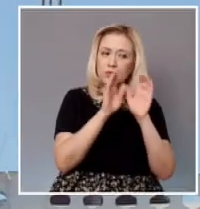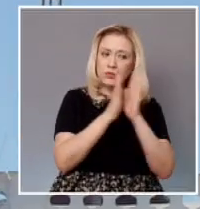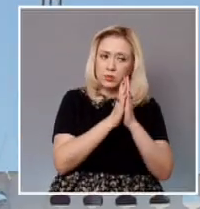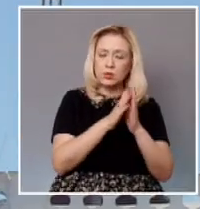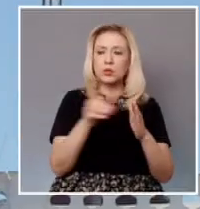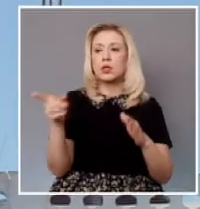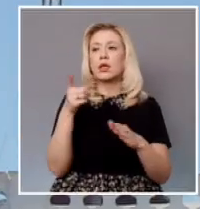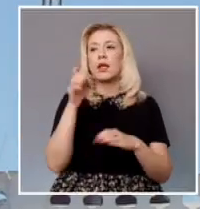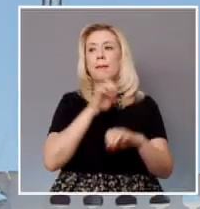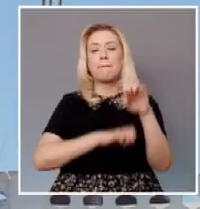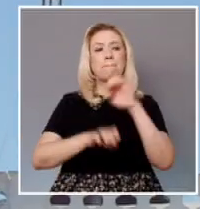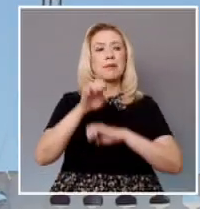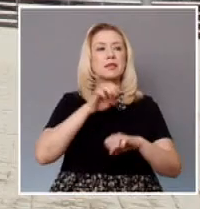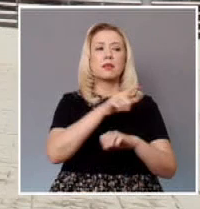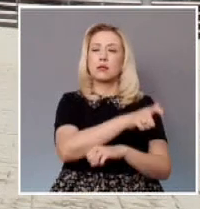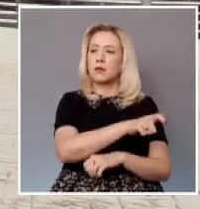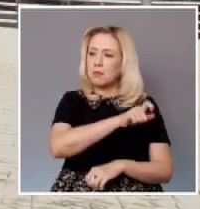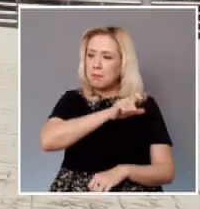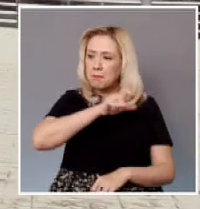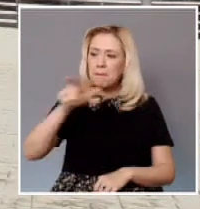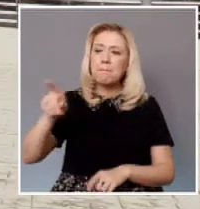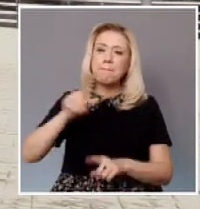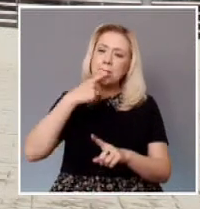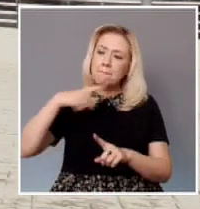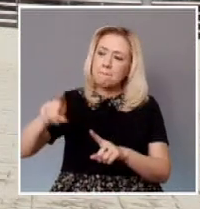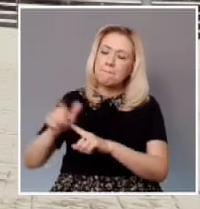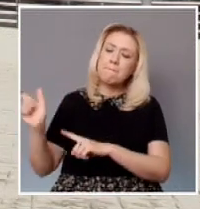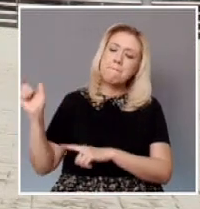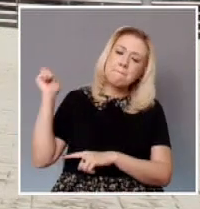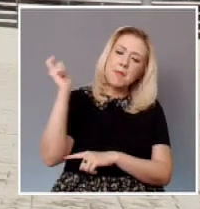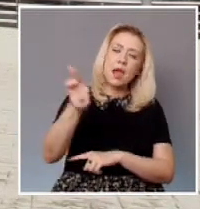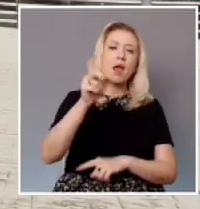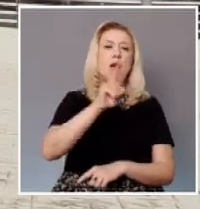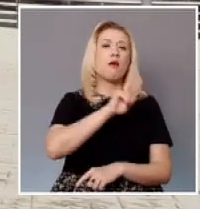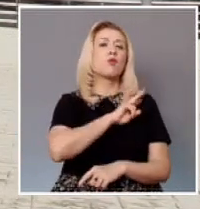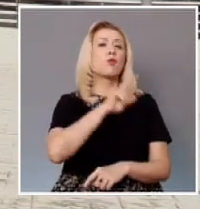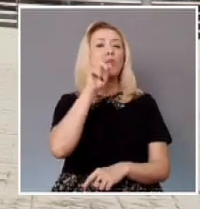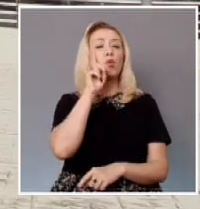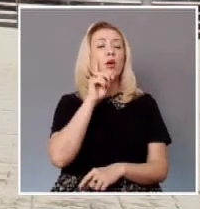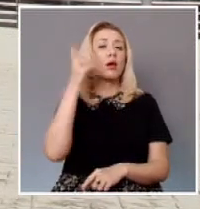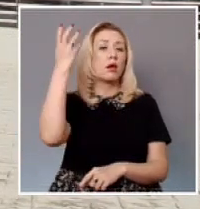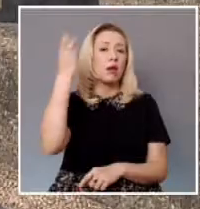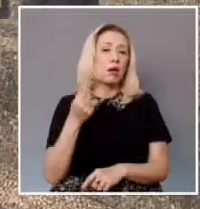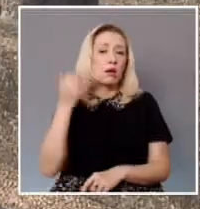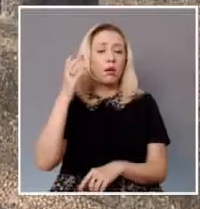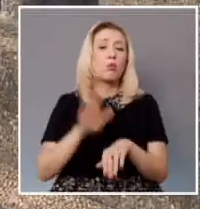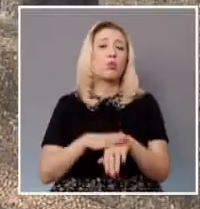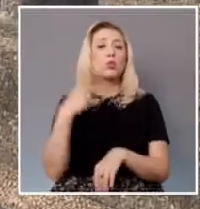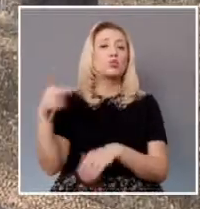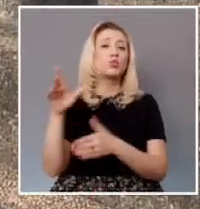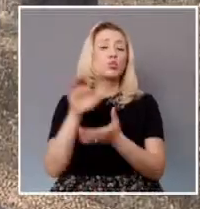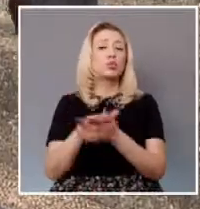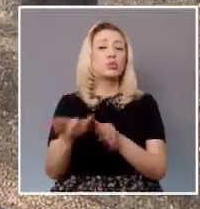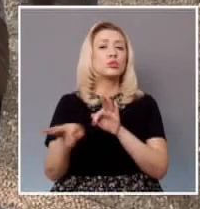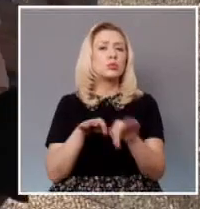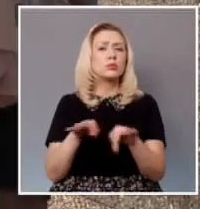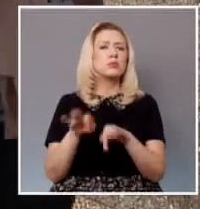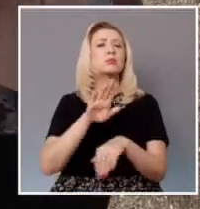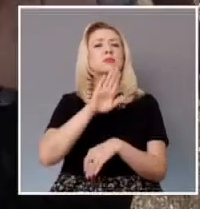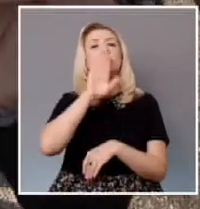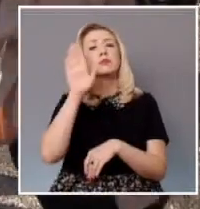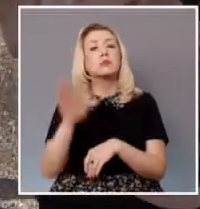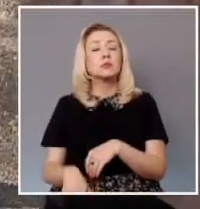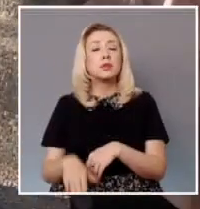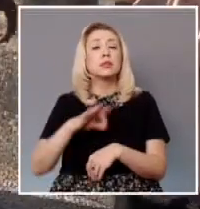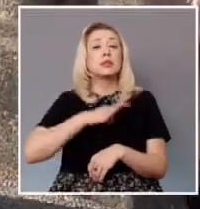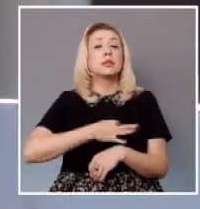pensión por viudez bajo el rubro riesgo de trabajo, al confirmar que el trabajador falleció como consecuencia de haberse infectado de